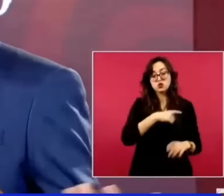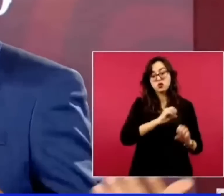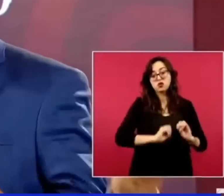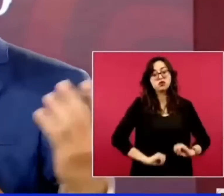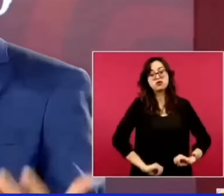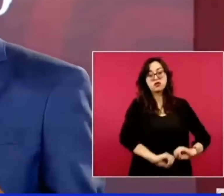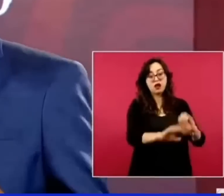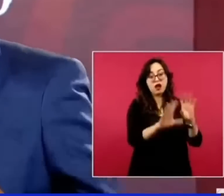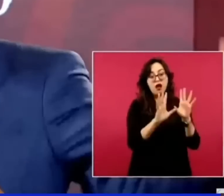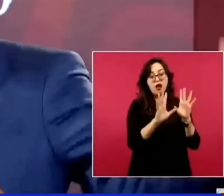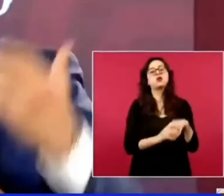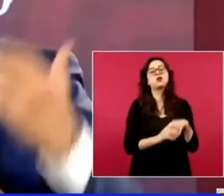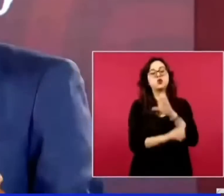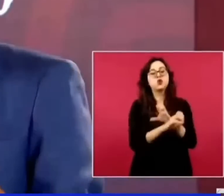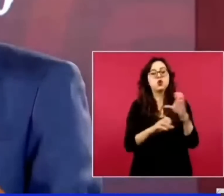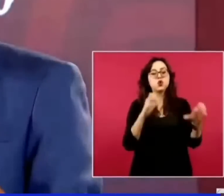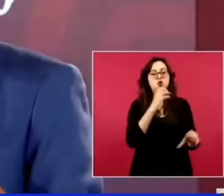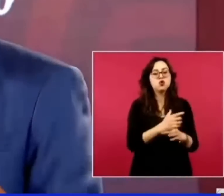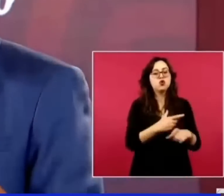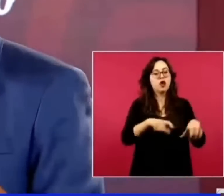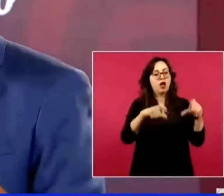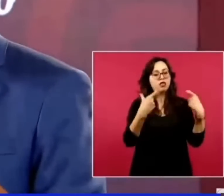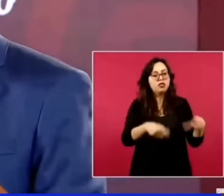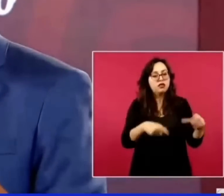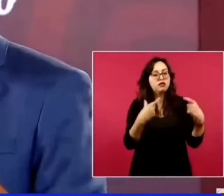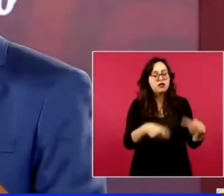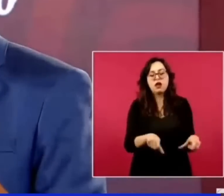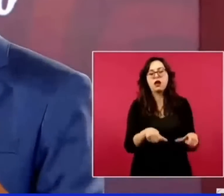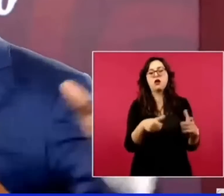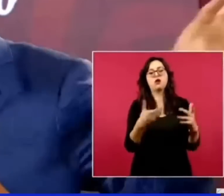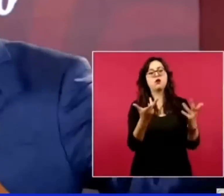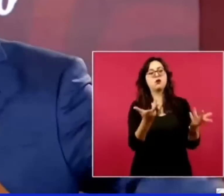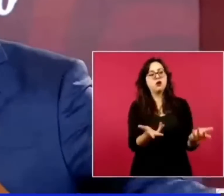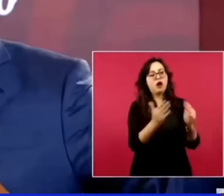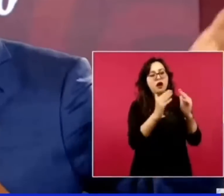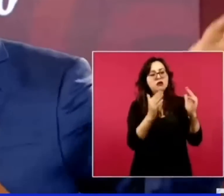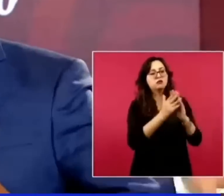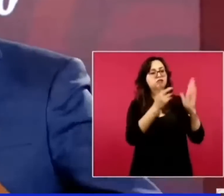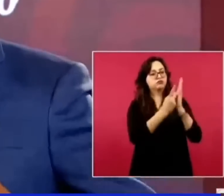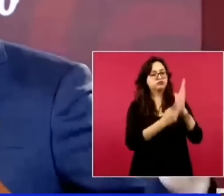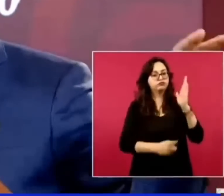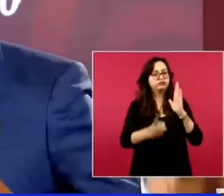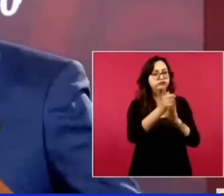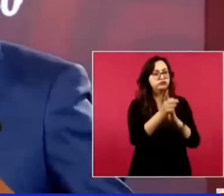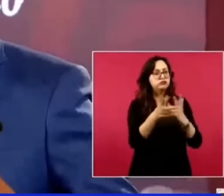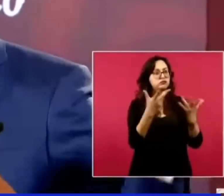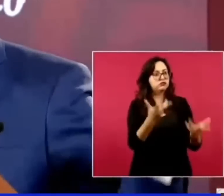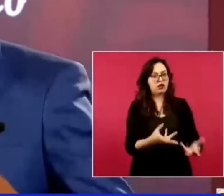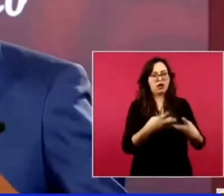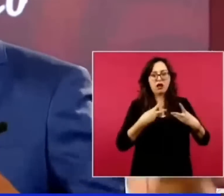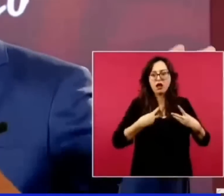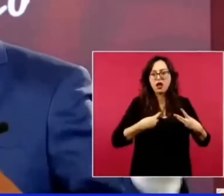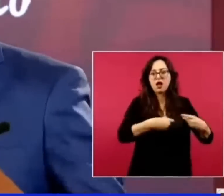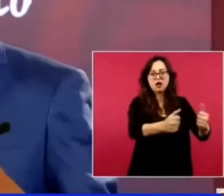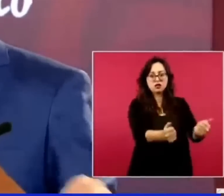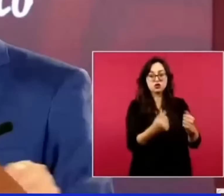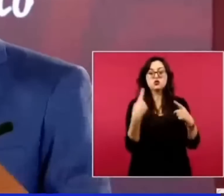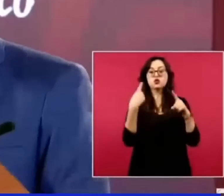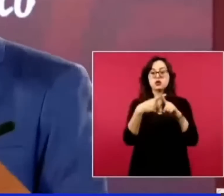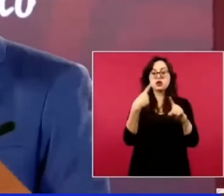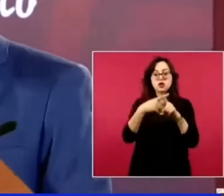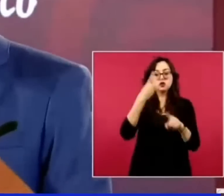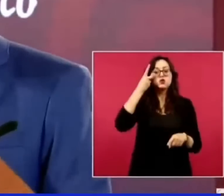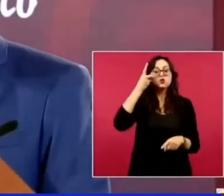que esos bienes, como era la costumbre, que son bienes que pertenecen a